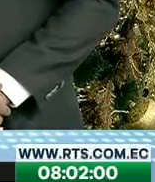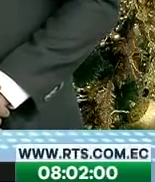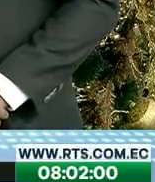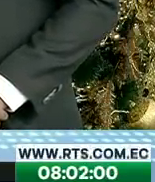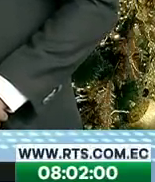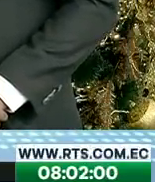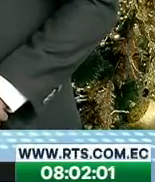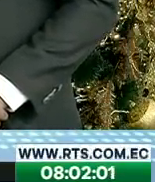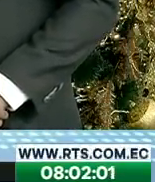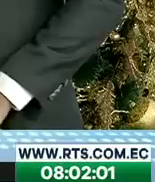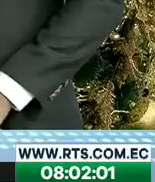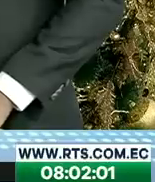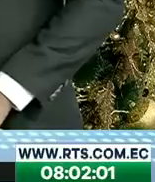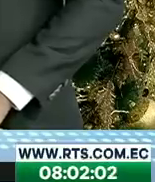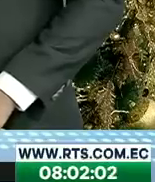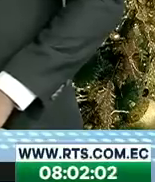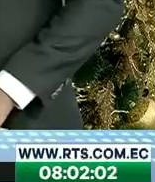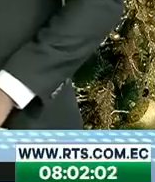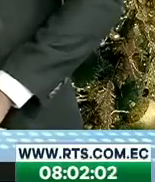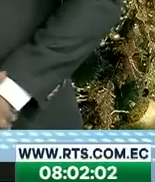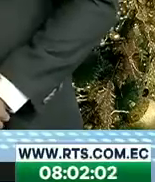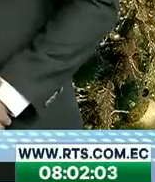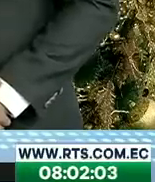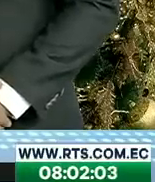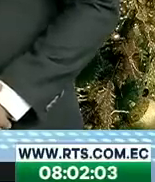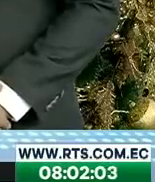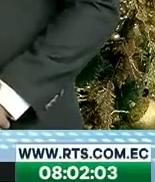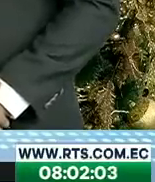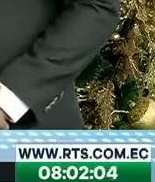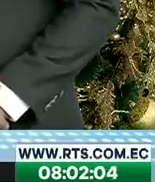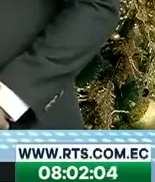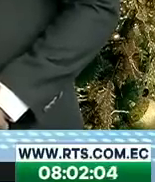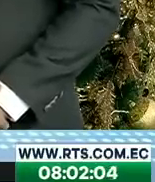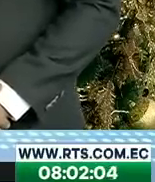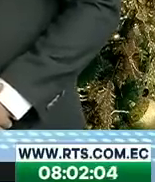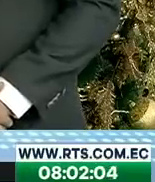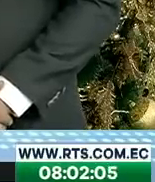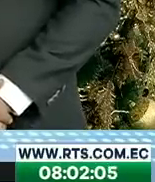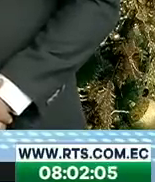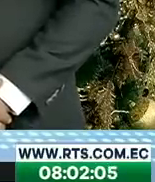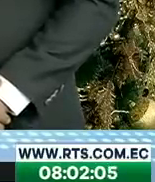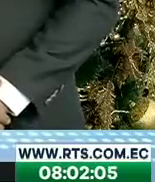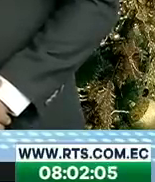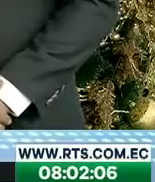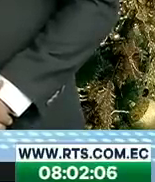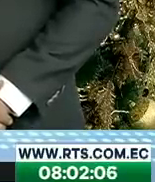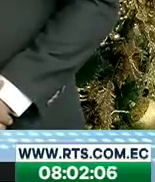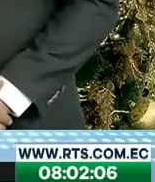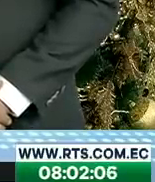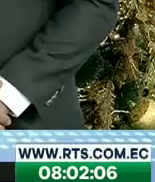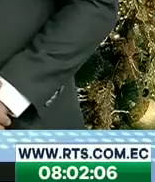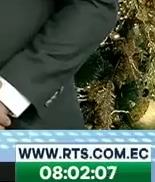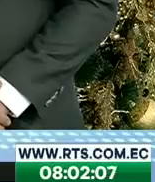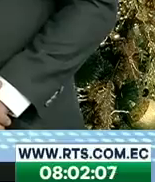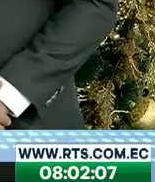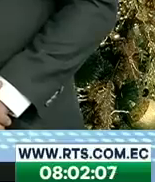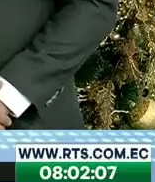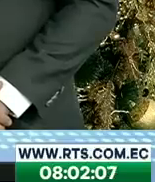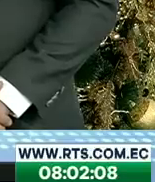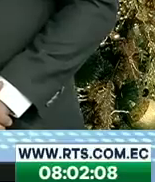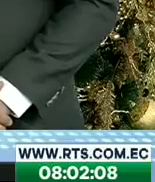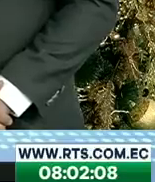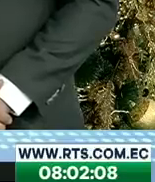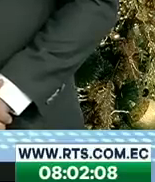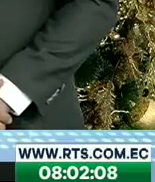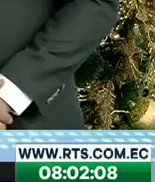Que Gavarini es un arquerazo también, ¿ah? Bien, ese arquero. Perdóneme, pero Gavarini, para mí, Liga le debe a Gavarini